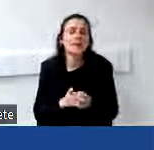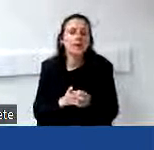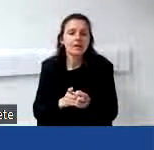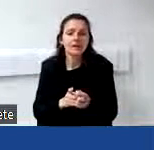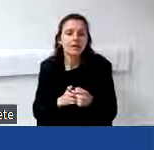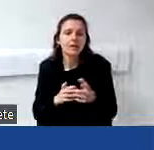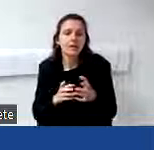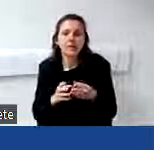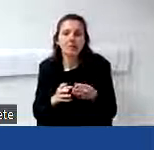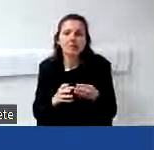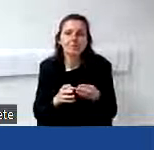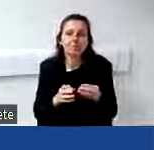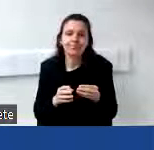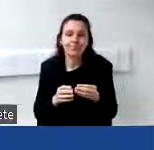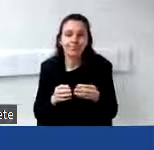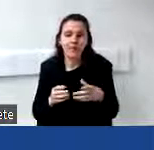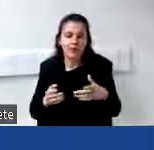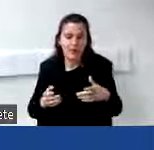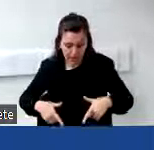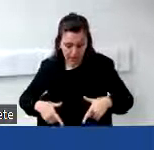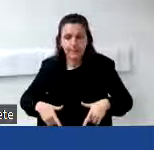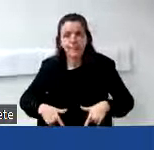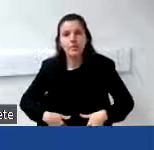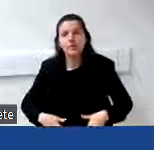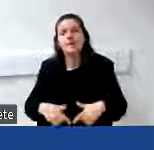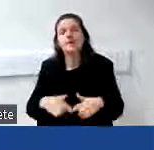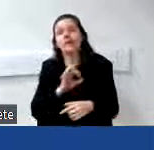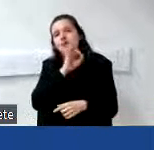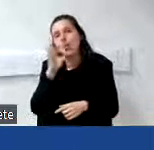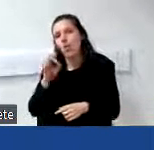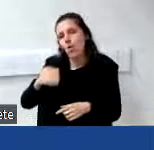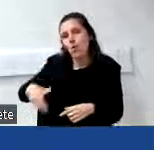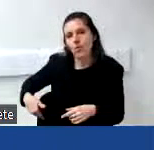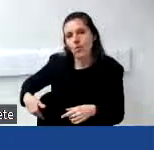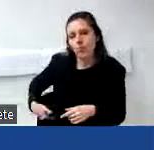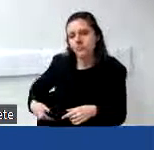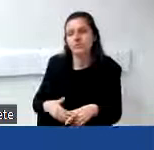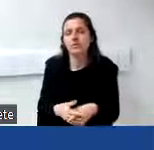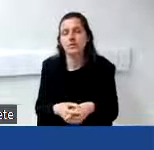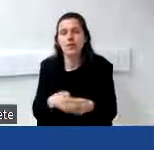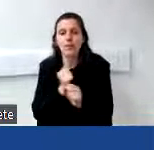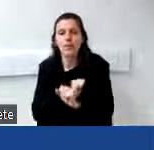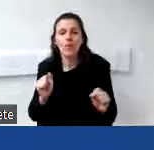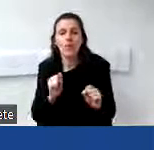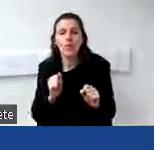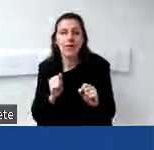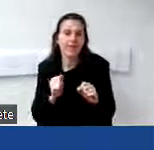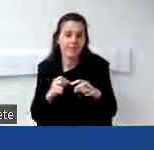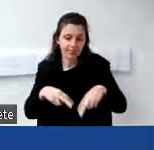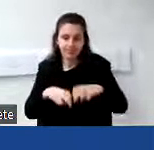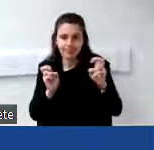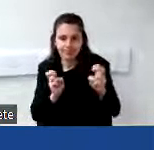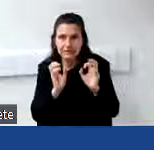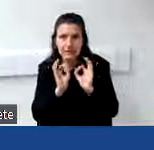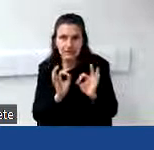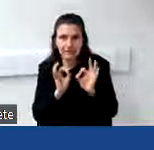dimensiones, para el examen pélvico de próstata, proponer posiciones y herramientas alternativas. ¿Tá? Estas cosas que se